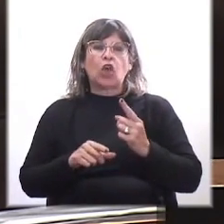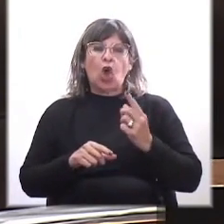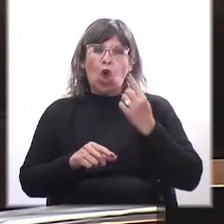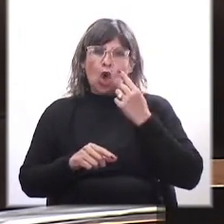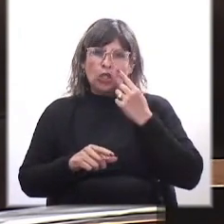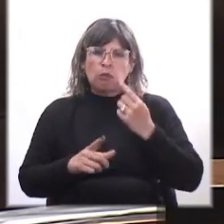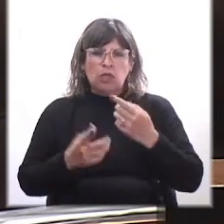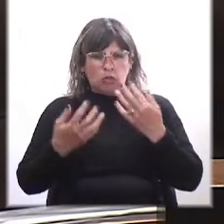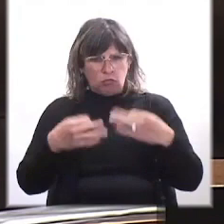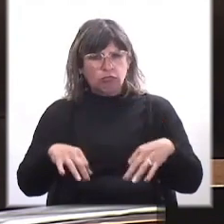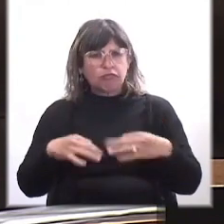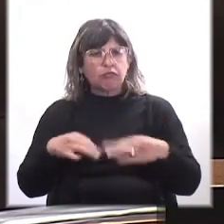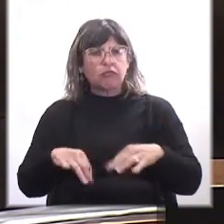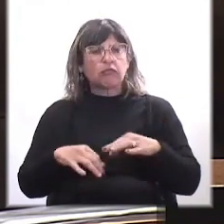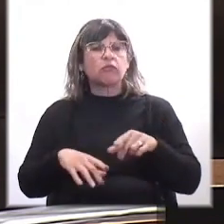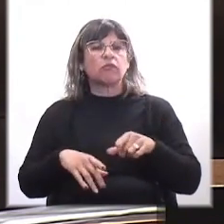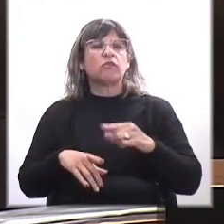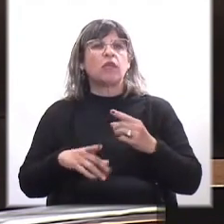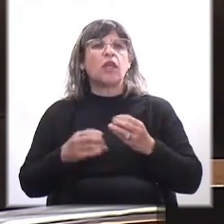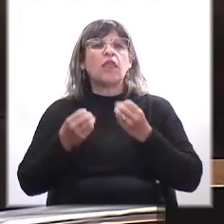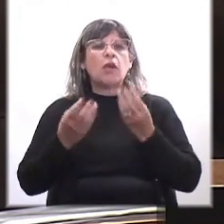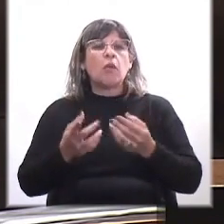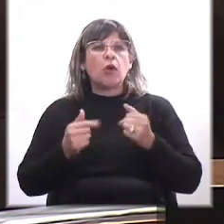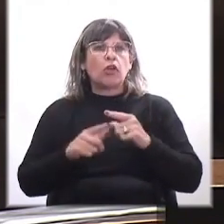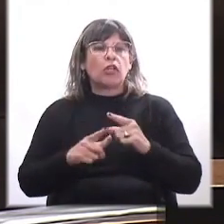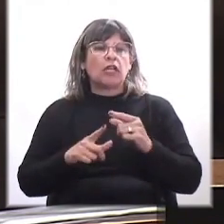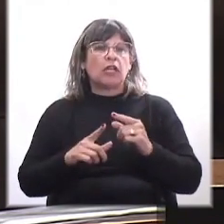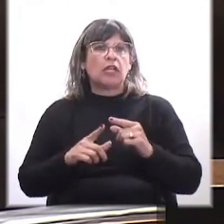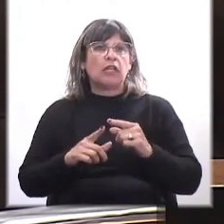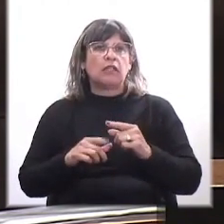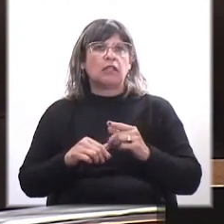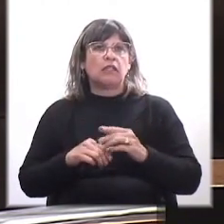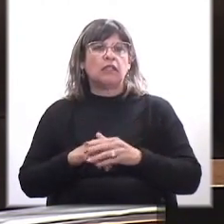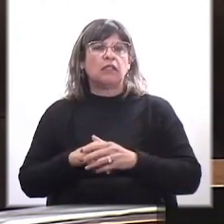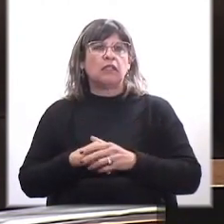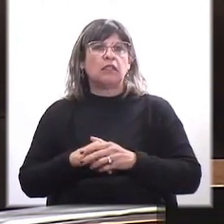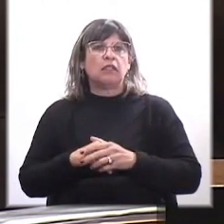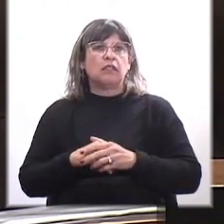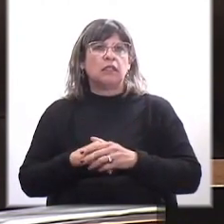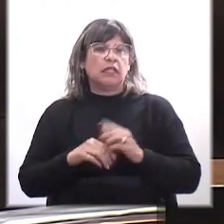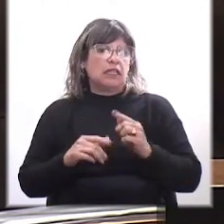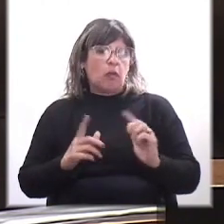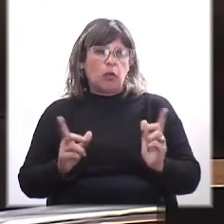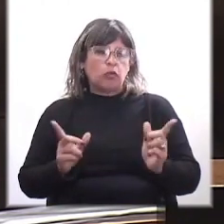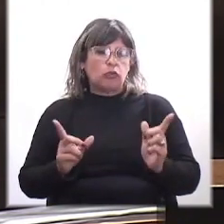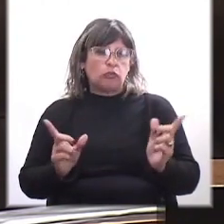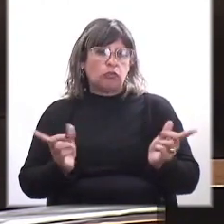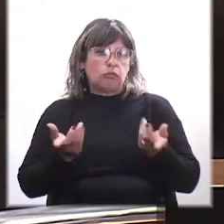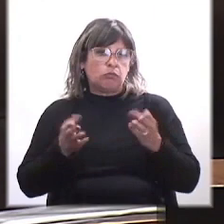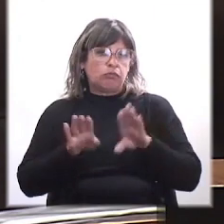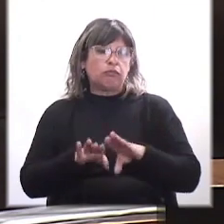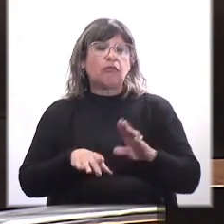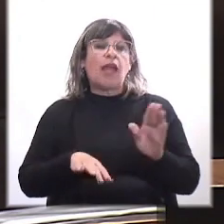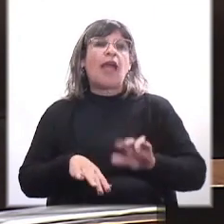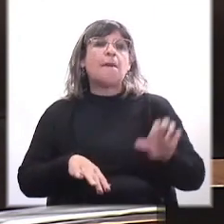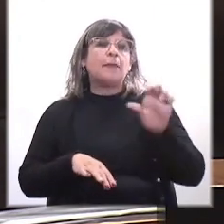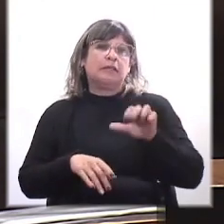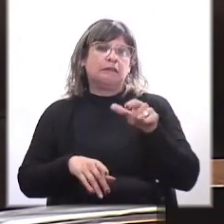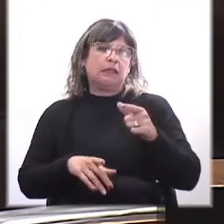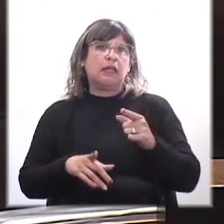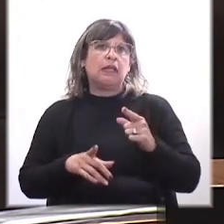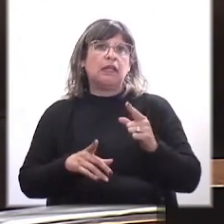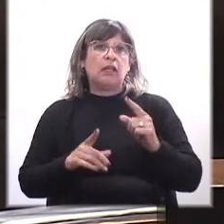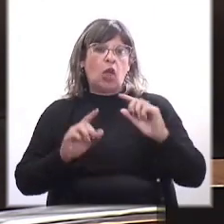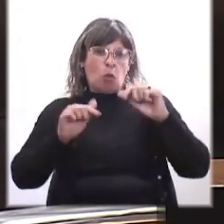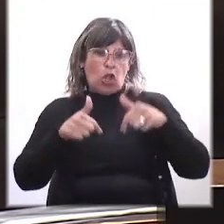con un convencimiento del por qué estamos liquidando esta empresa que al día de hoy,